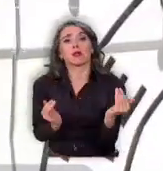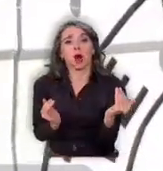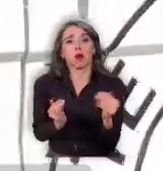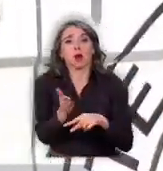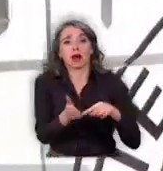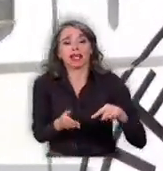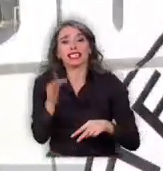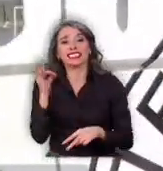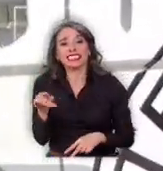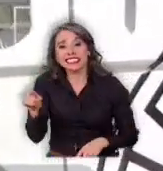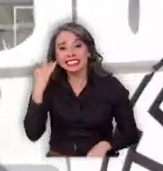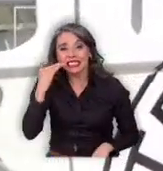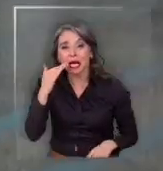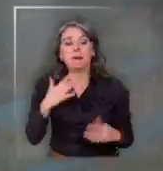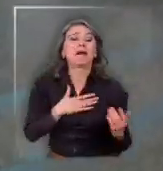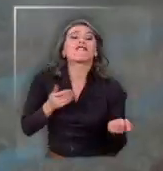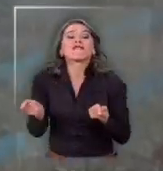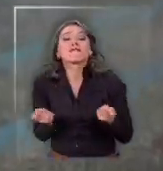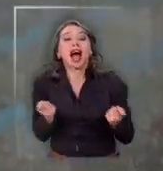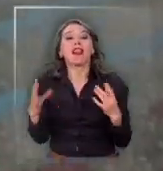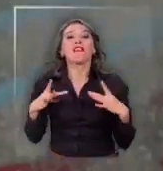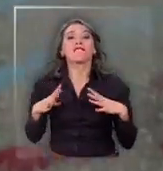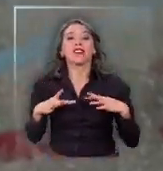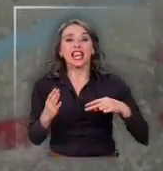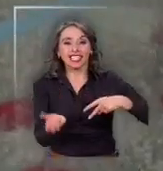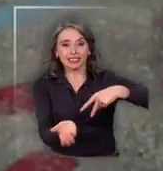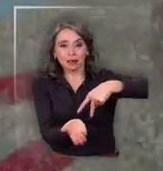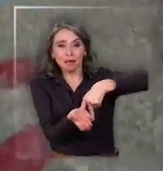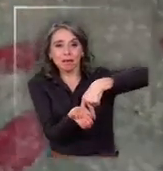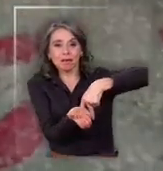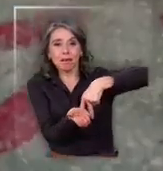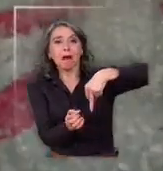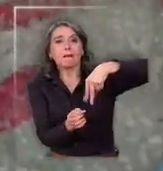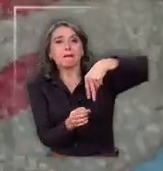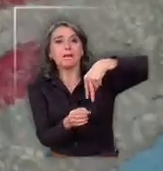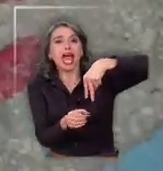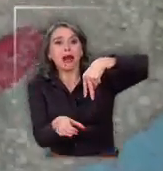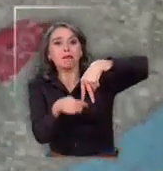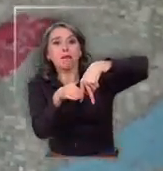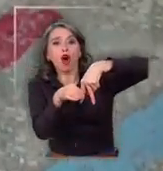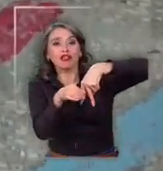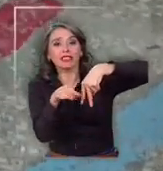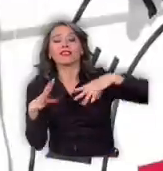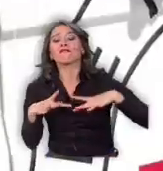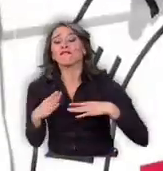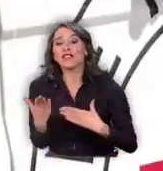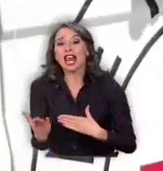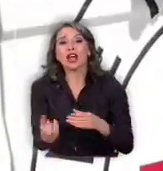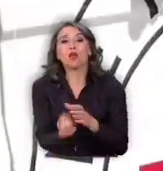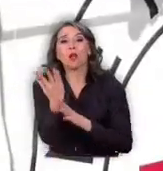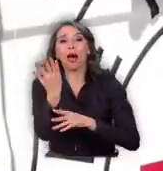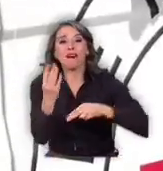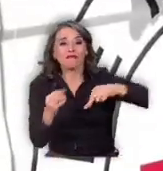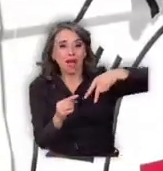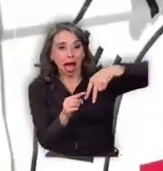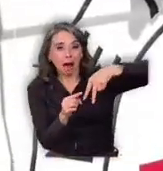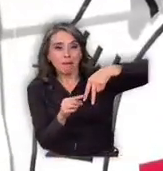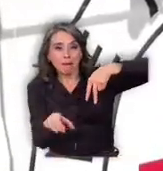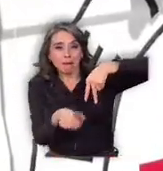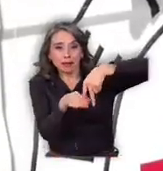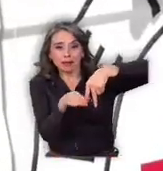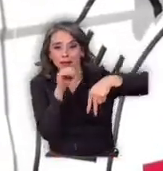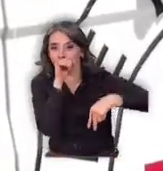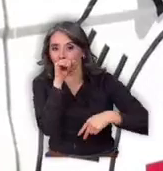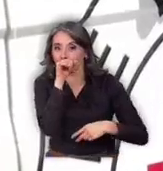Siempre está bailando y mostrando lo feliz que está de tener una pierna artificial. Estoy muy feliz por él y por su nueva pierna, porque ahora puede